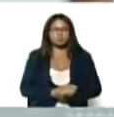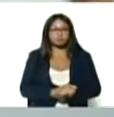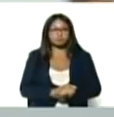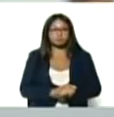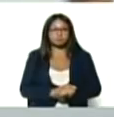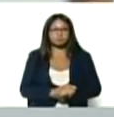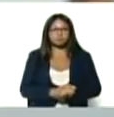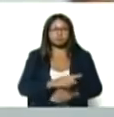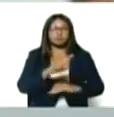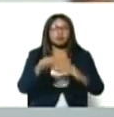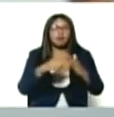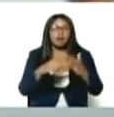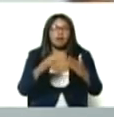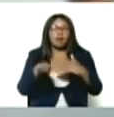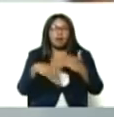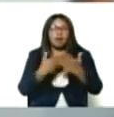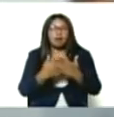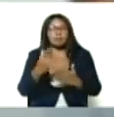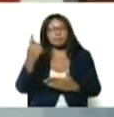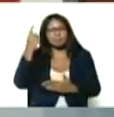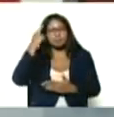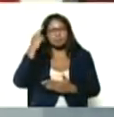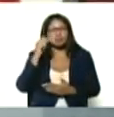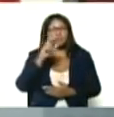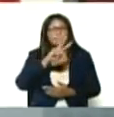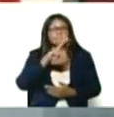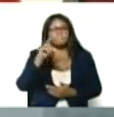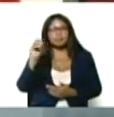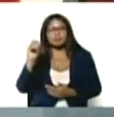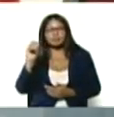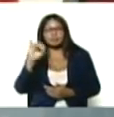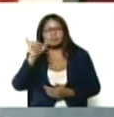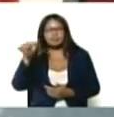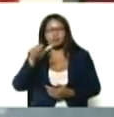abarcar hasta el día 20 de junio.